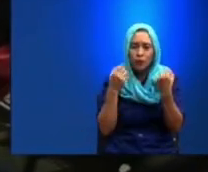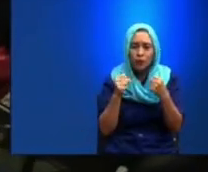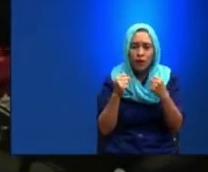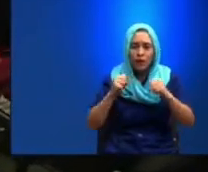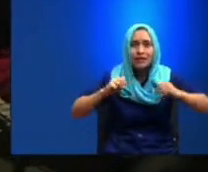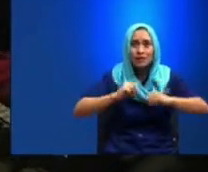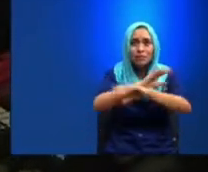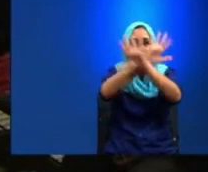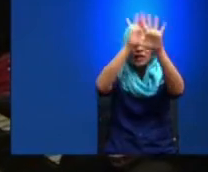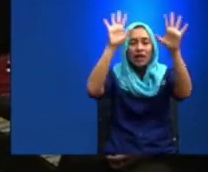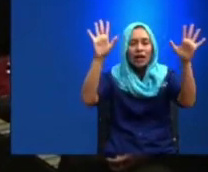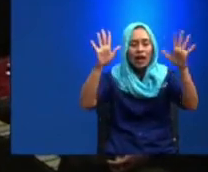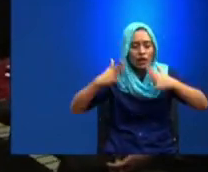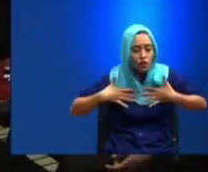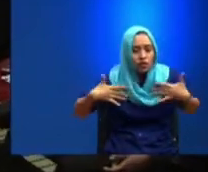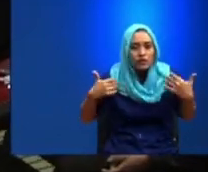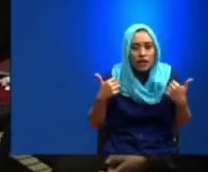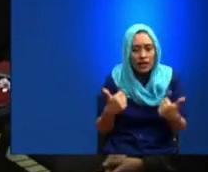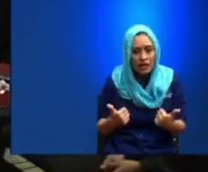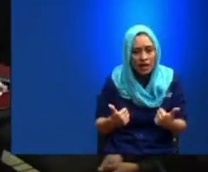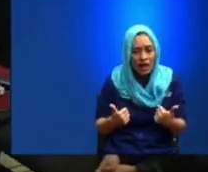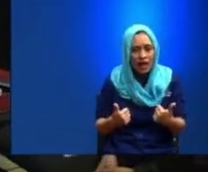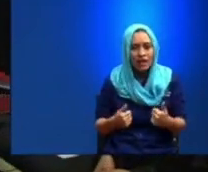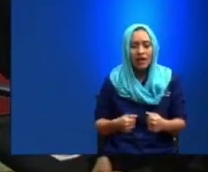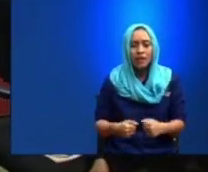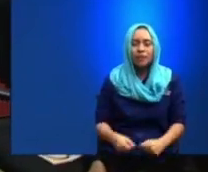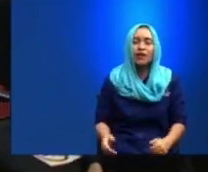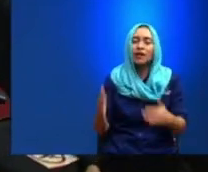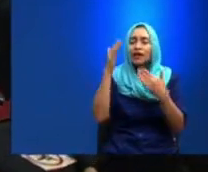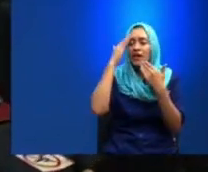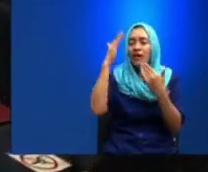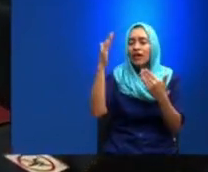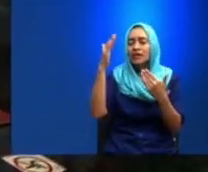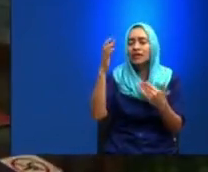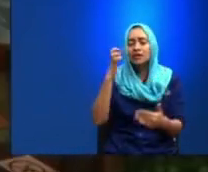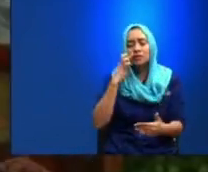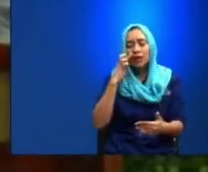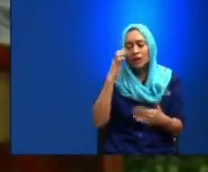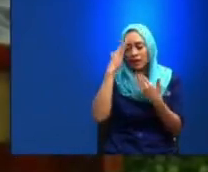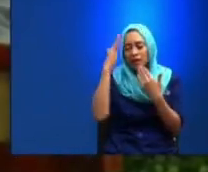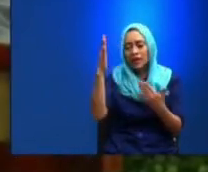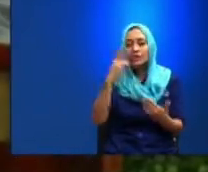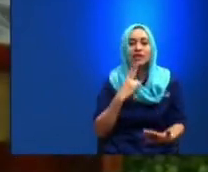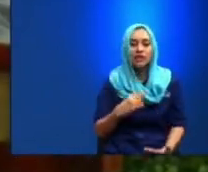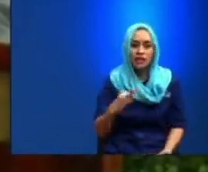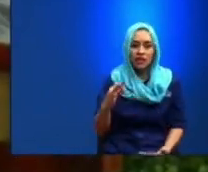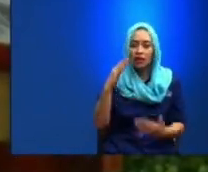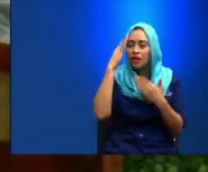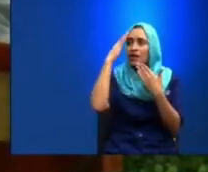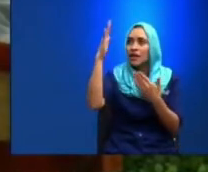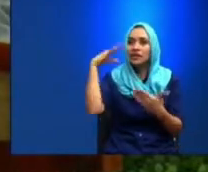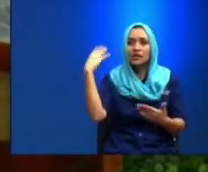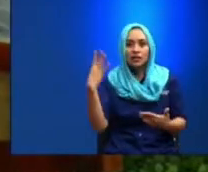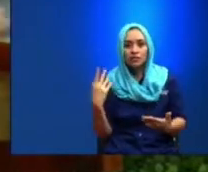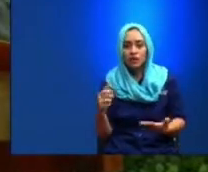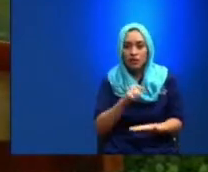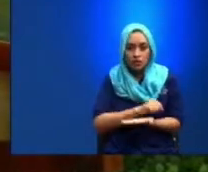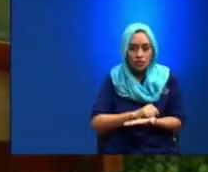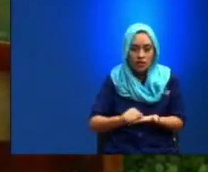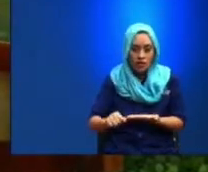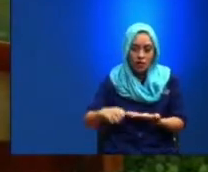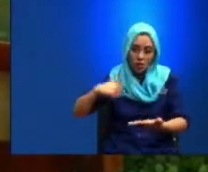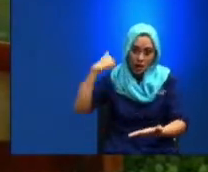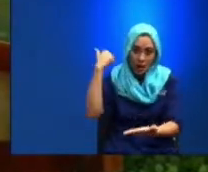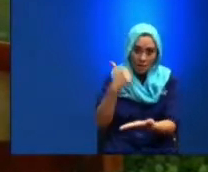sanidades en el nombre de jesús gracias padre gracias hijo y gracias espíritu santo amen amen y